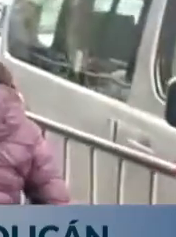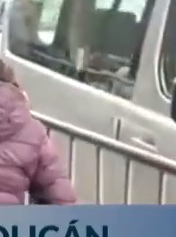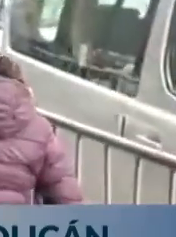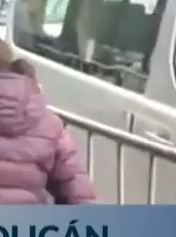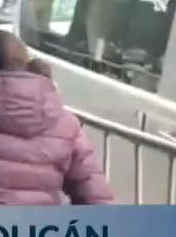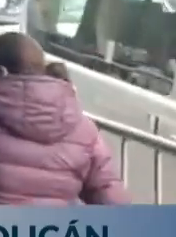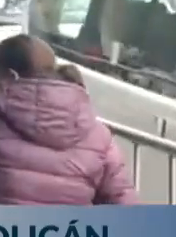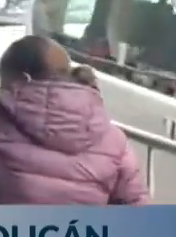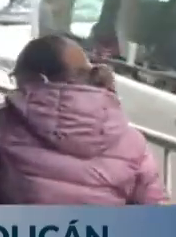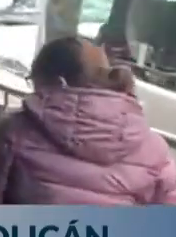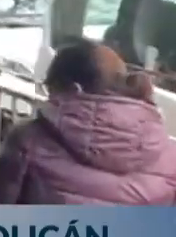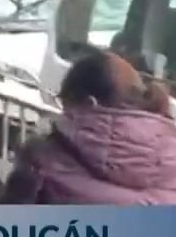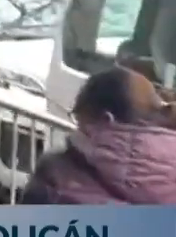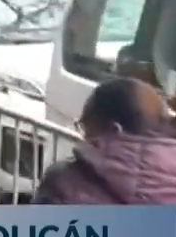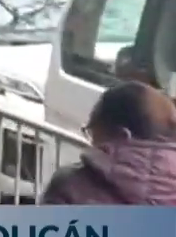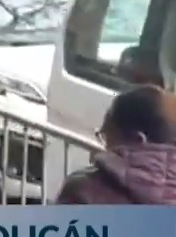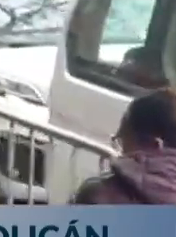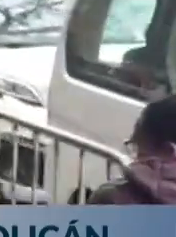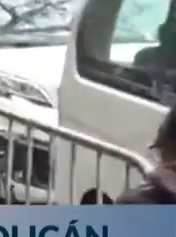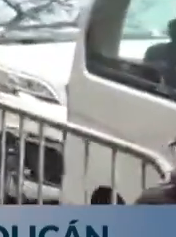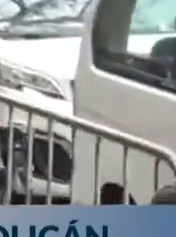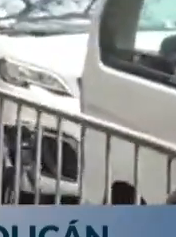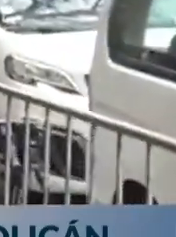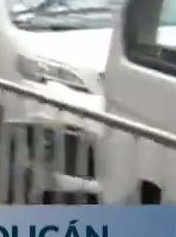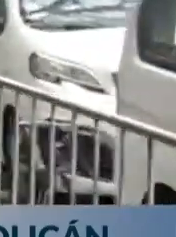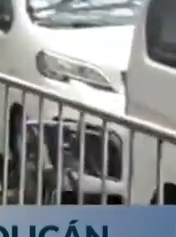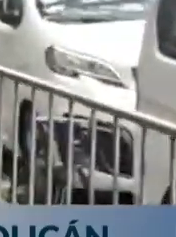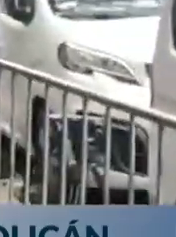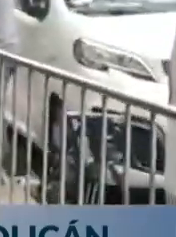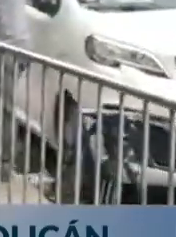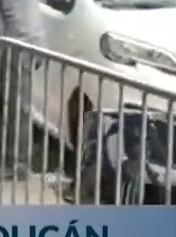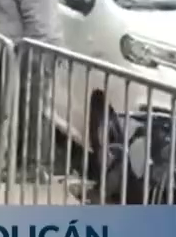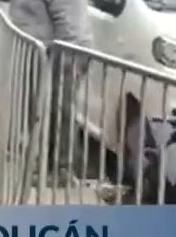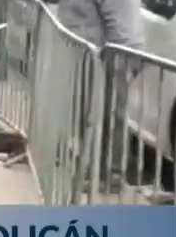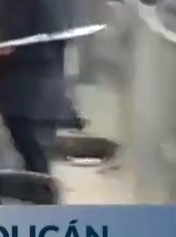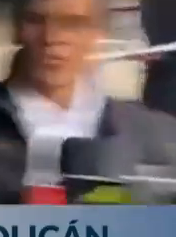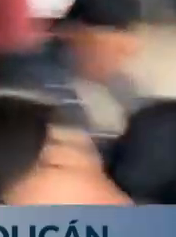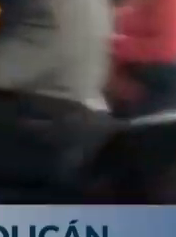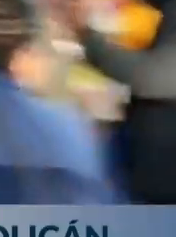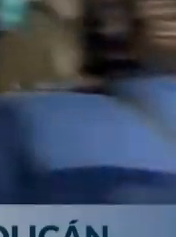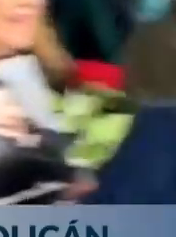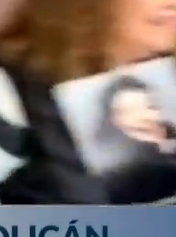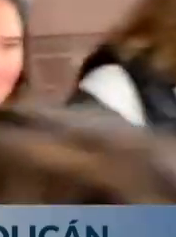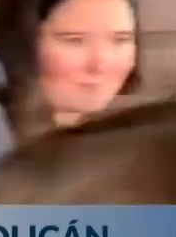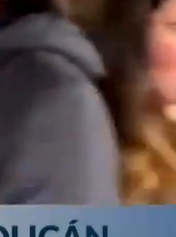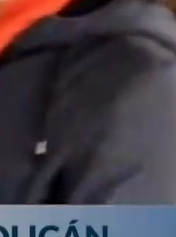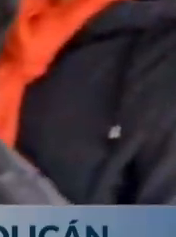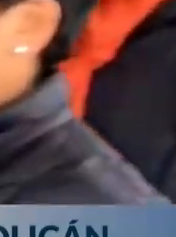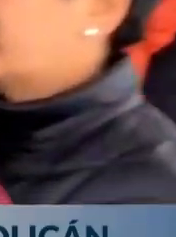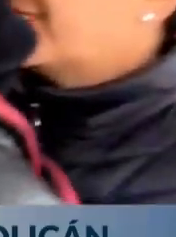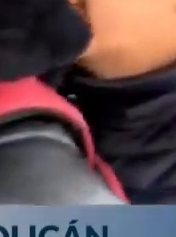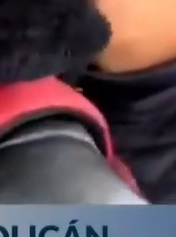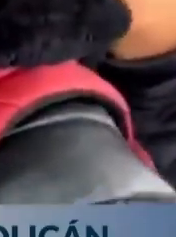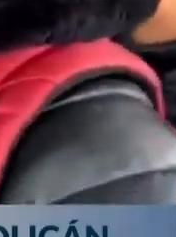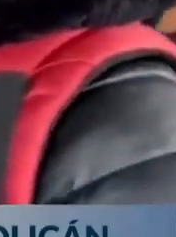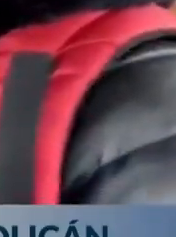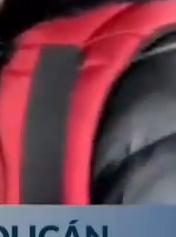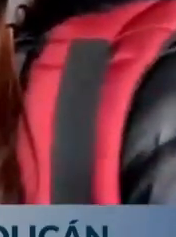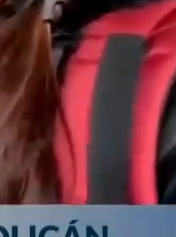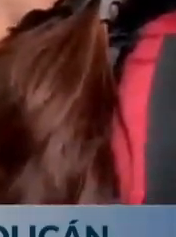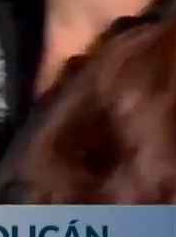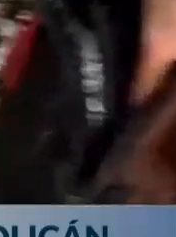que se hizo en el Velódromo del Estadio Nacional. Fue realmente, fue maravilloso. Yo estuve todo el rato de la mano con ella,